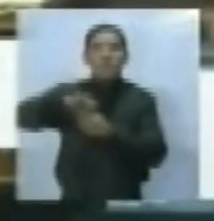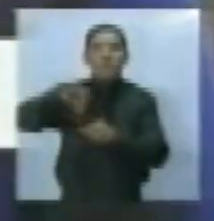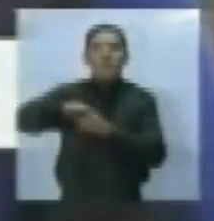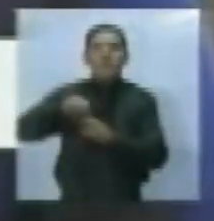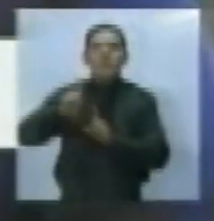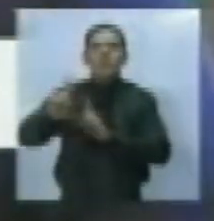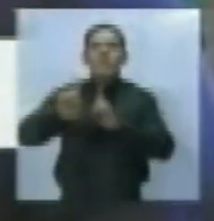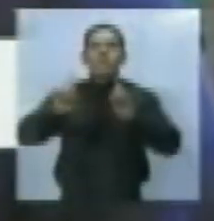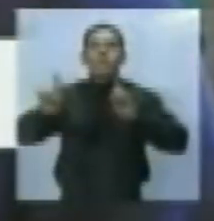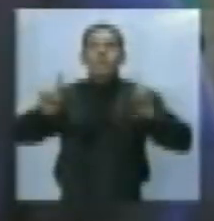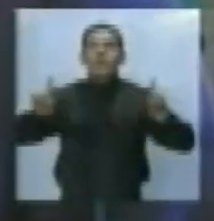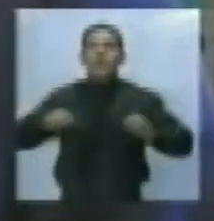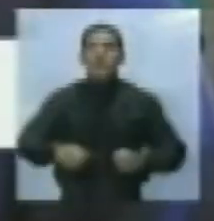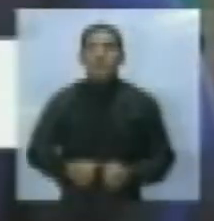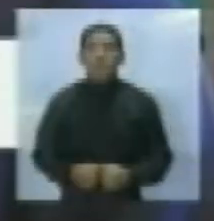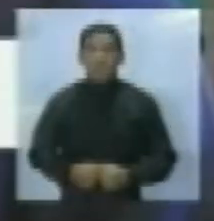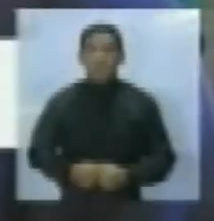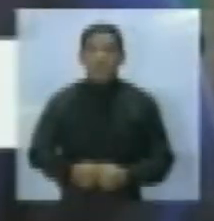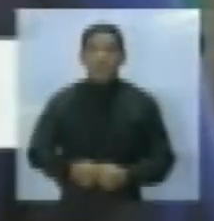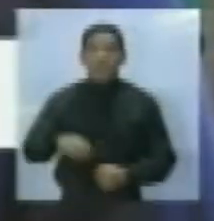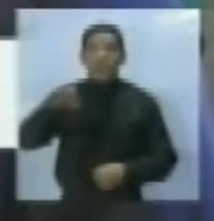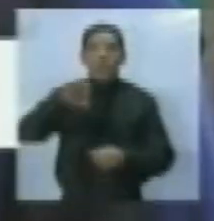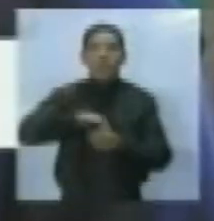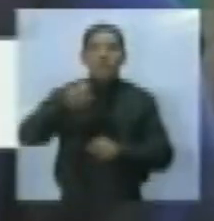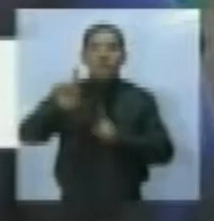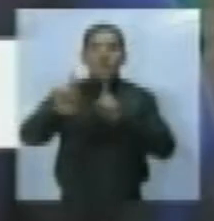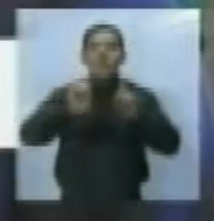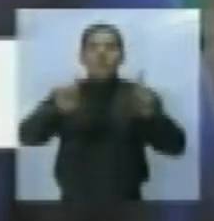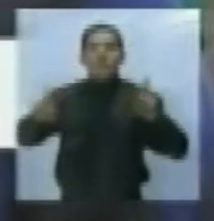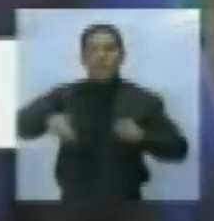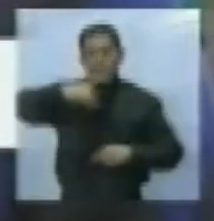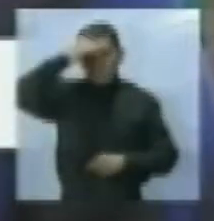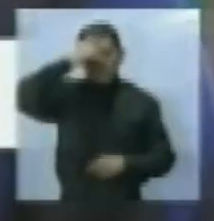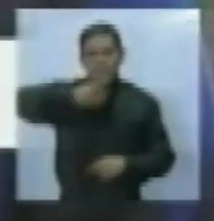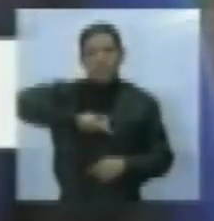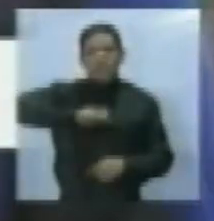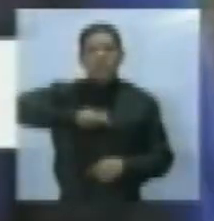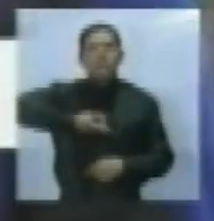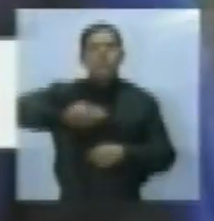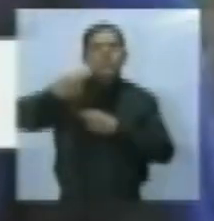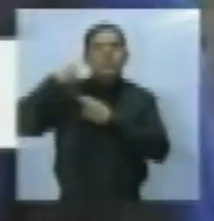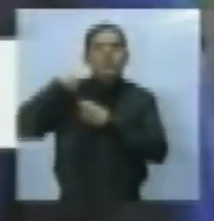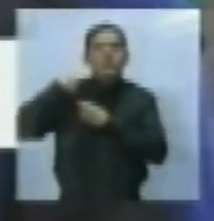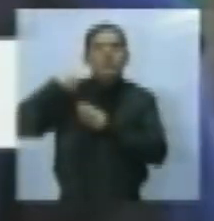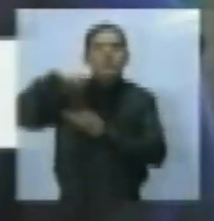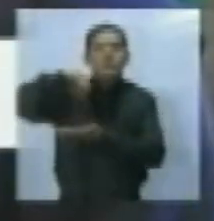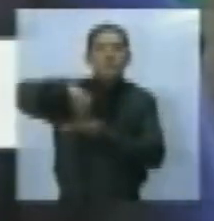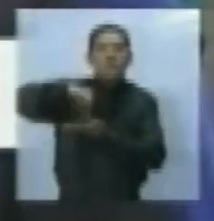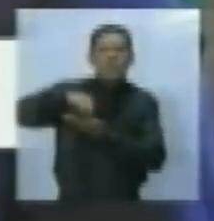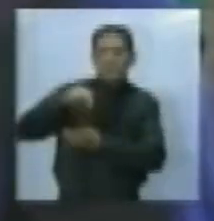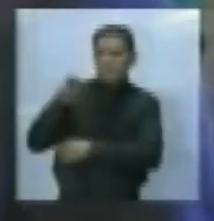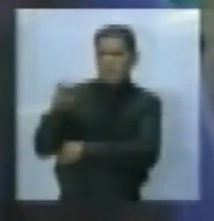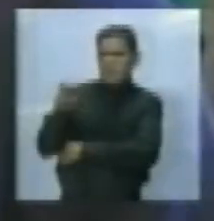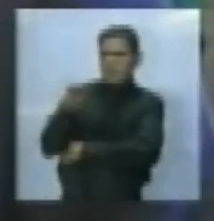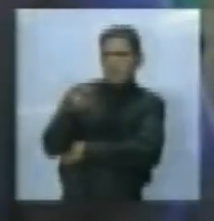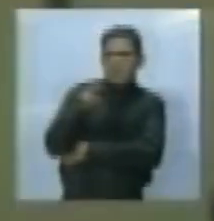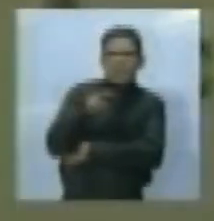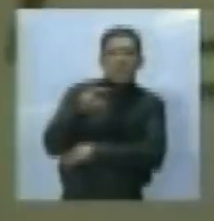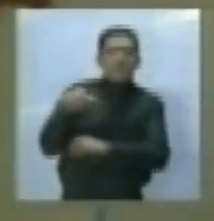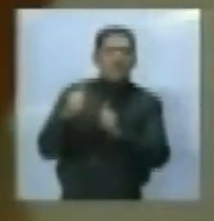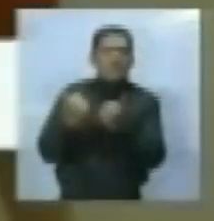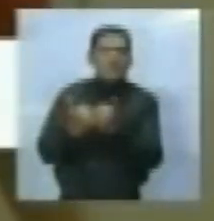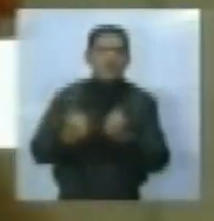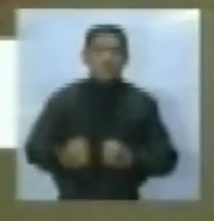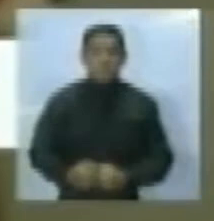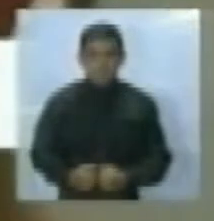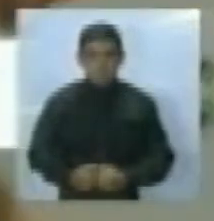individual. Ayer no alcanzó la votación, pero como saben, cada uno es responsable de su votación y cada ciudadano va a estar pendiente de lo que hace cada asambleísta que eligió. Y es